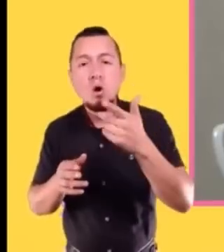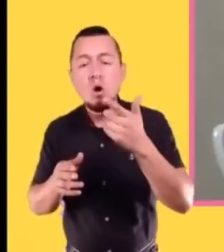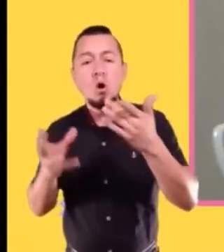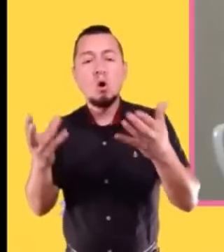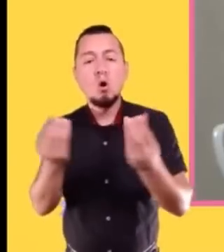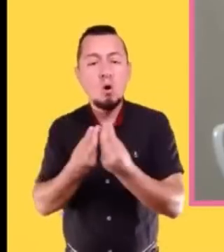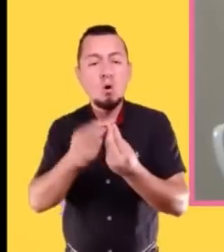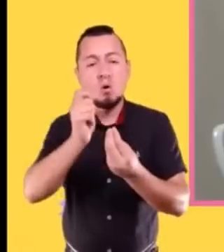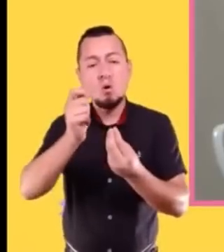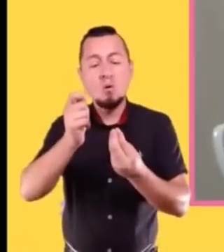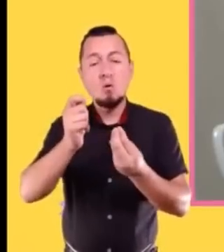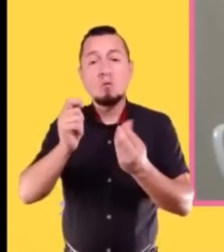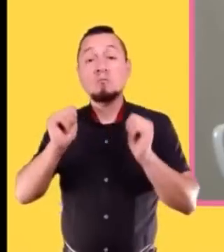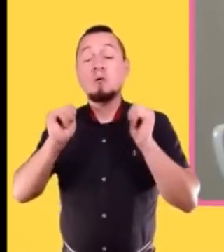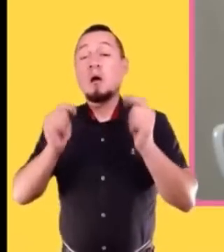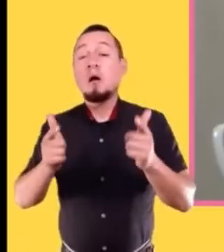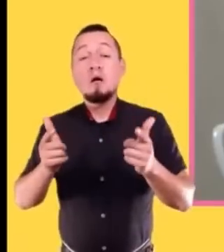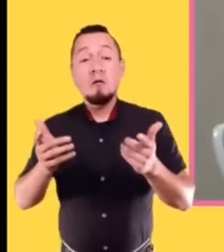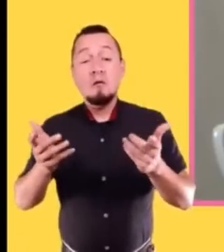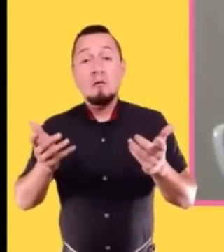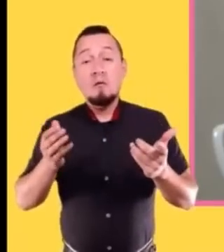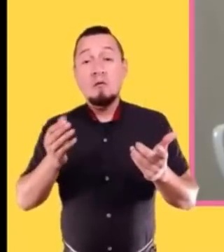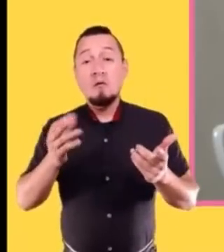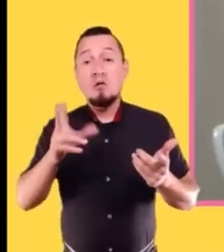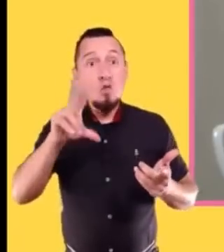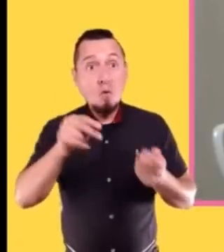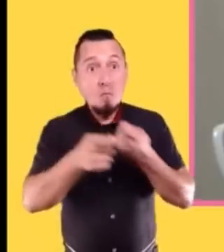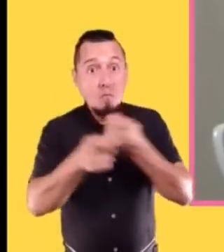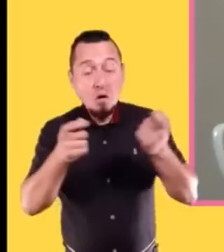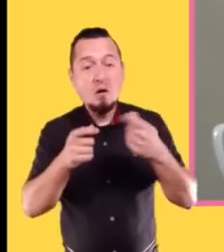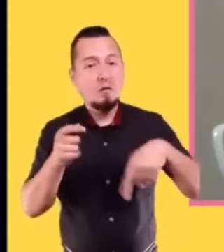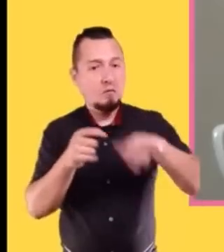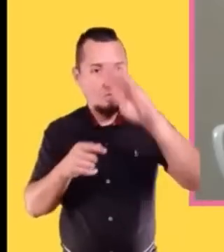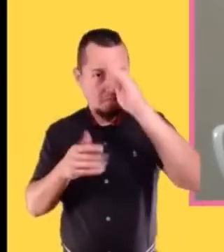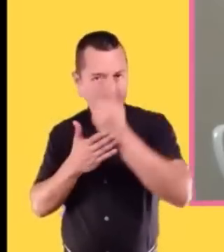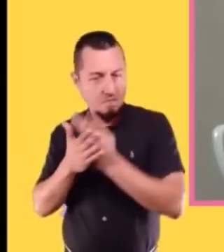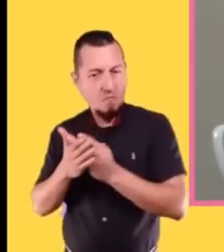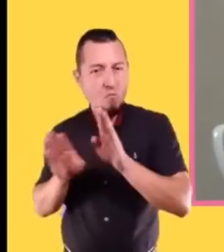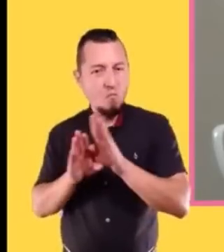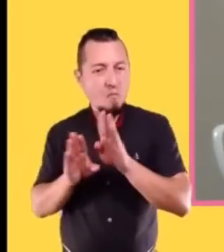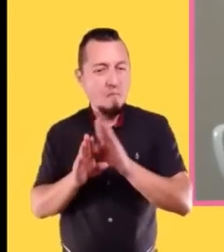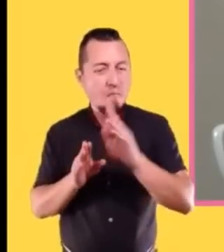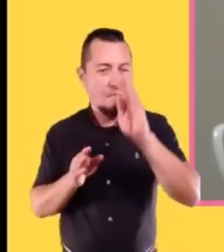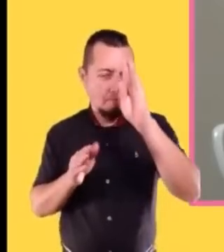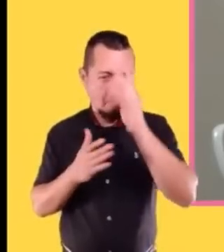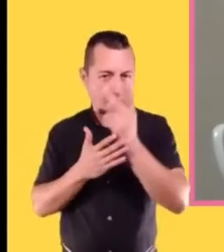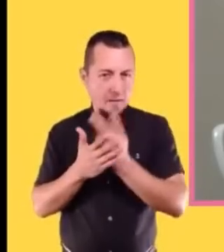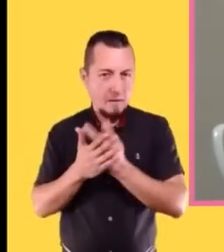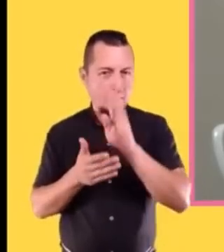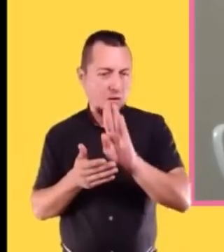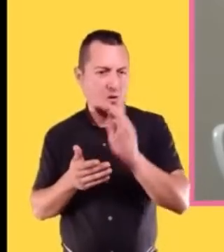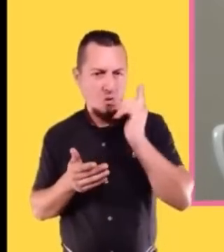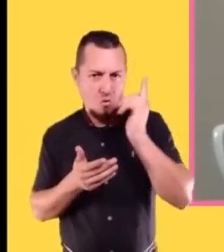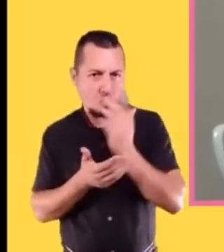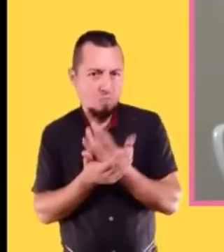escenario eventual de no distribución de los libros. Pero, pues yo diría, esperemos a que se dé la resolución para